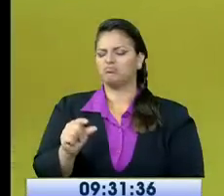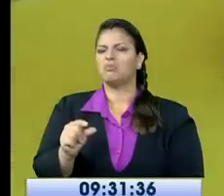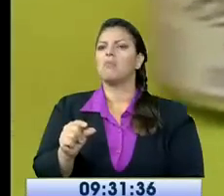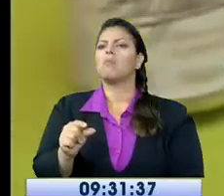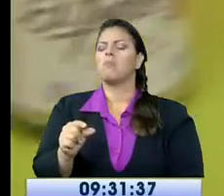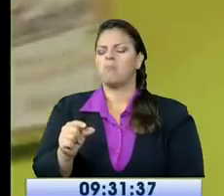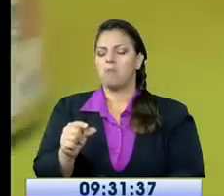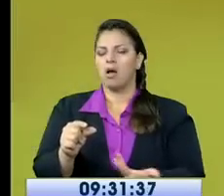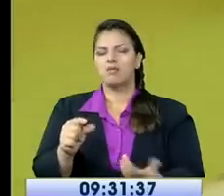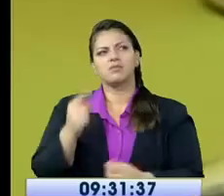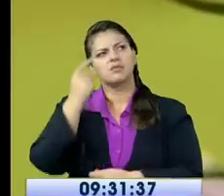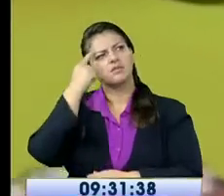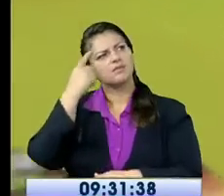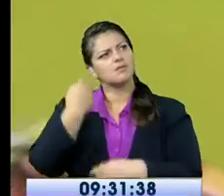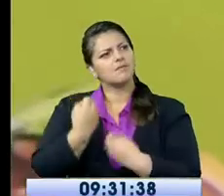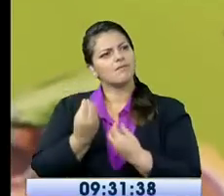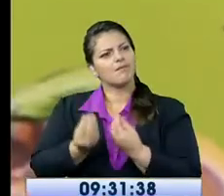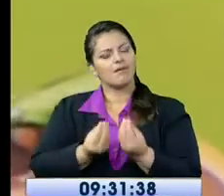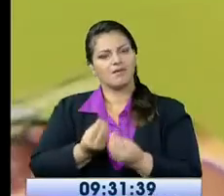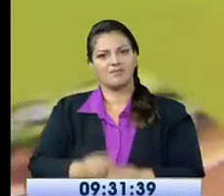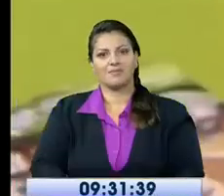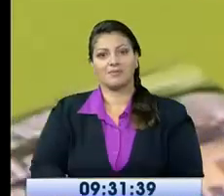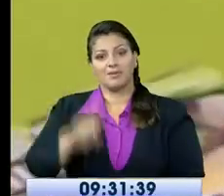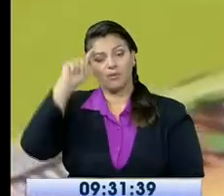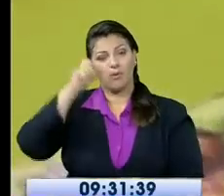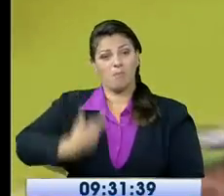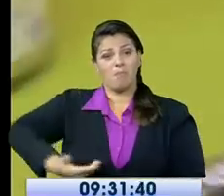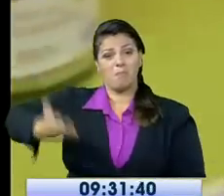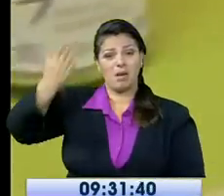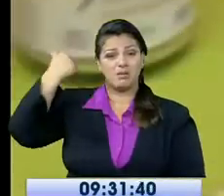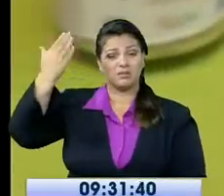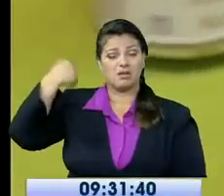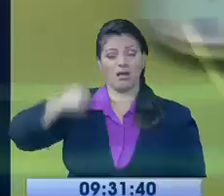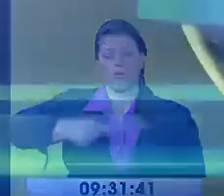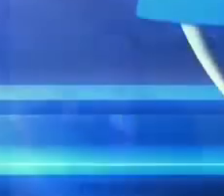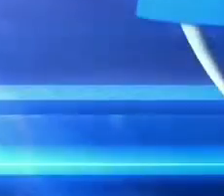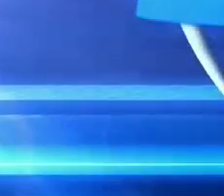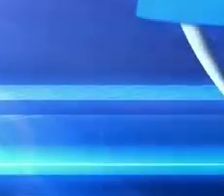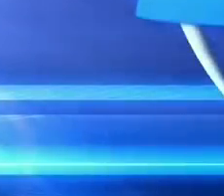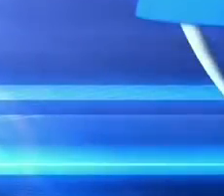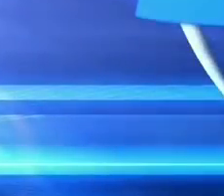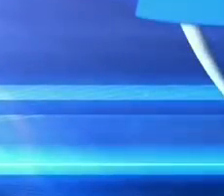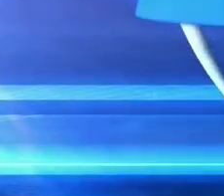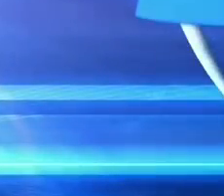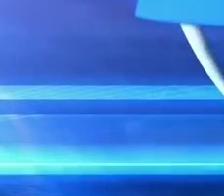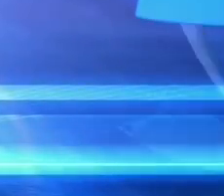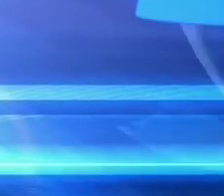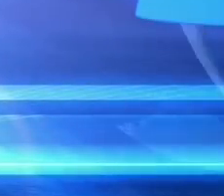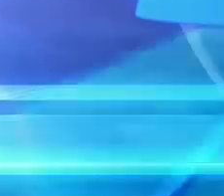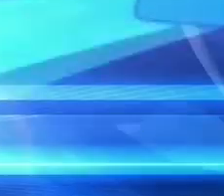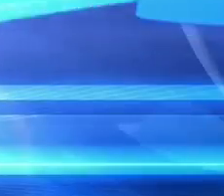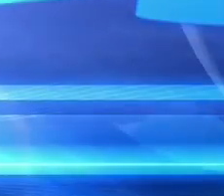poeta José Joaquín de Olmedo. Ya, el alma de la independencia de Guayaquil.